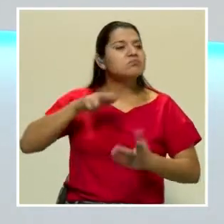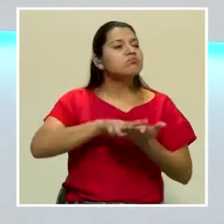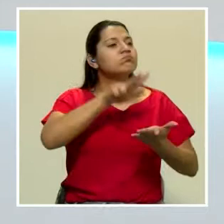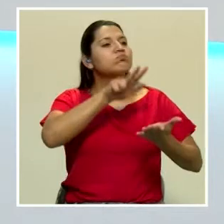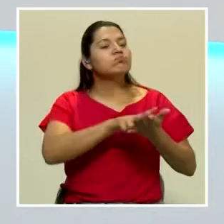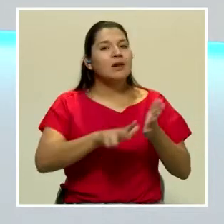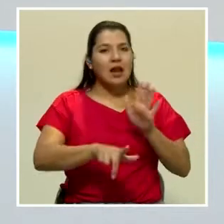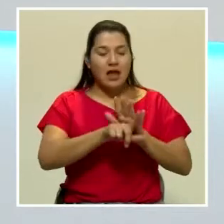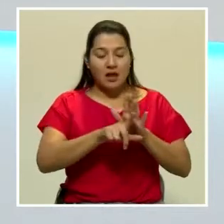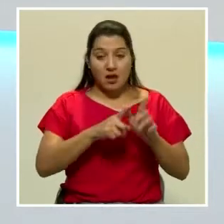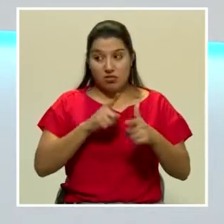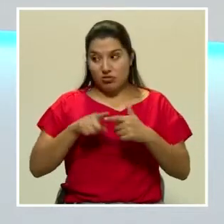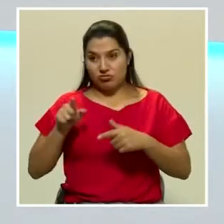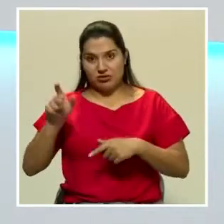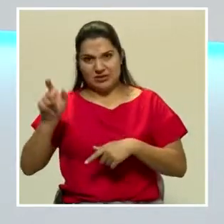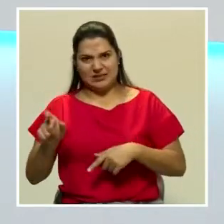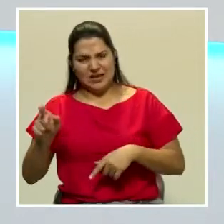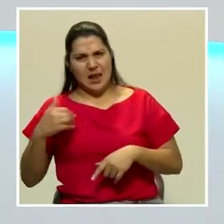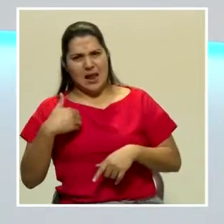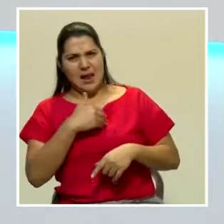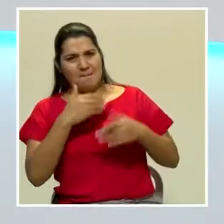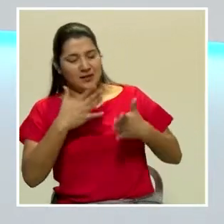bastante